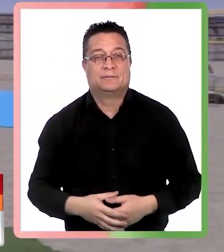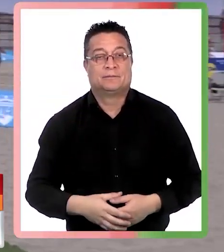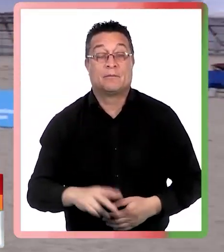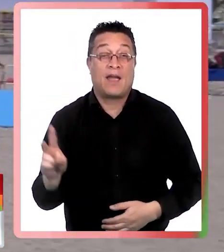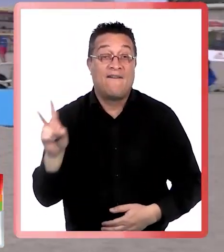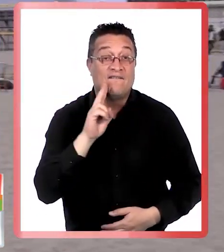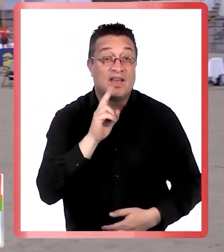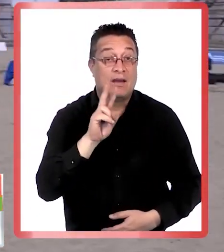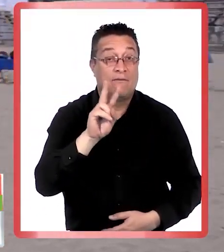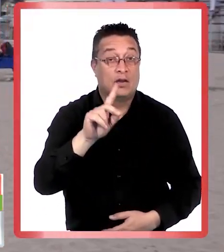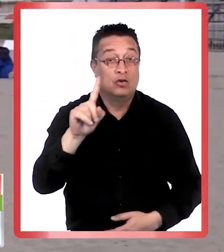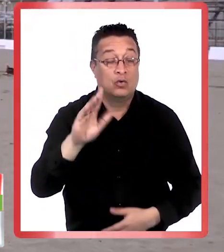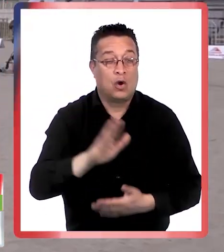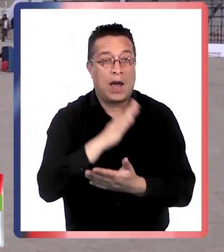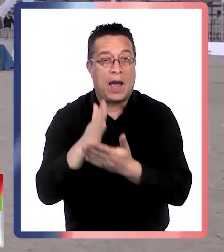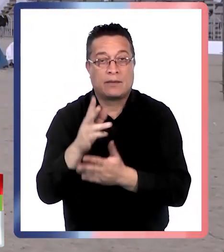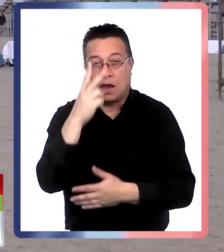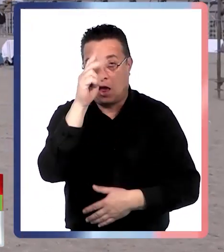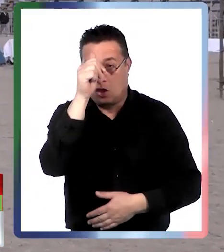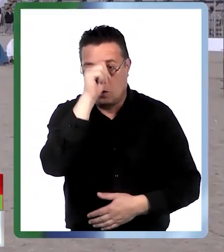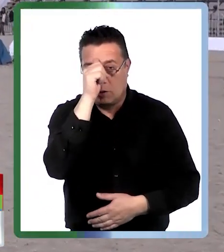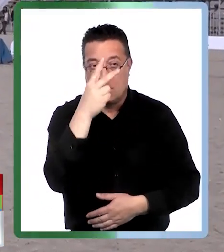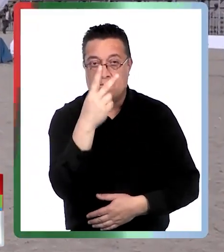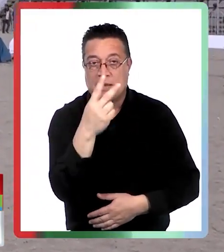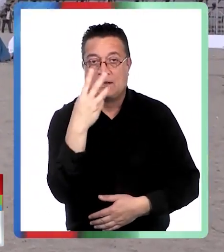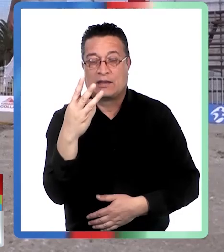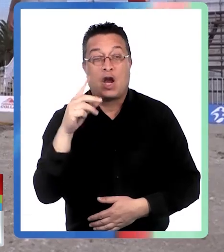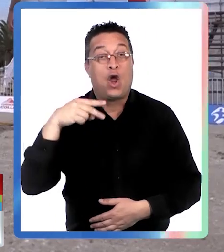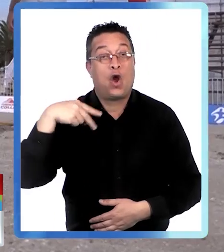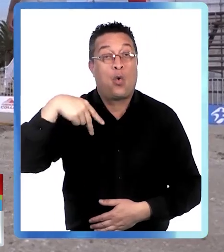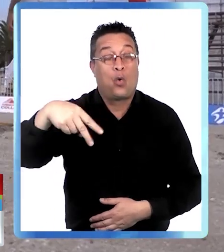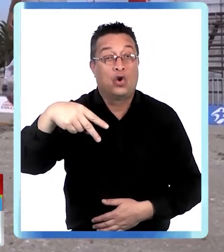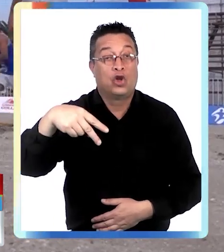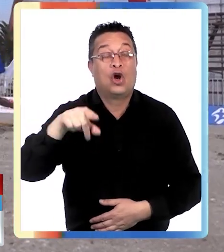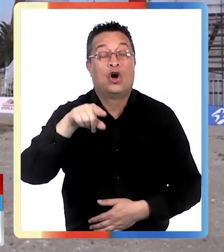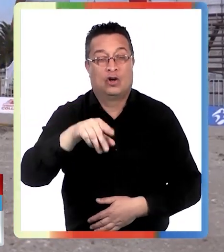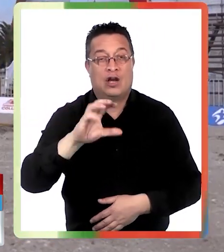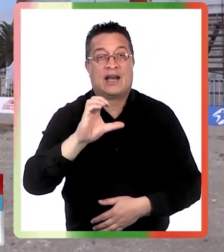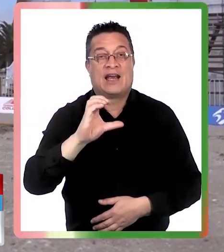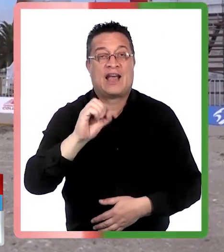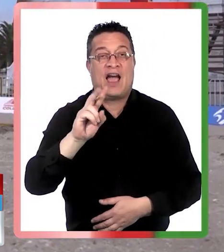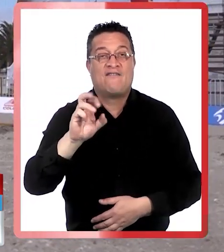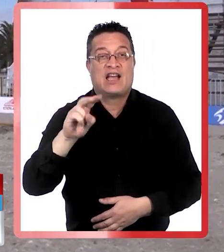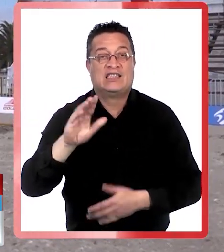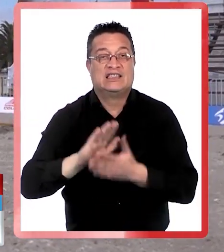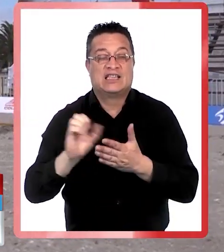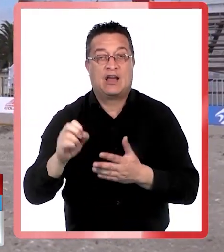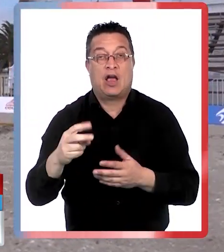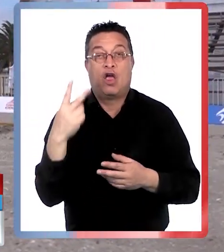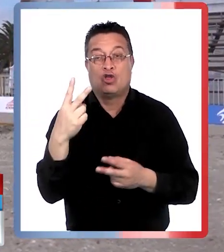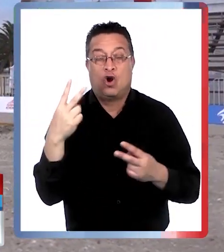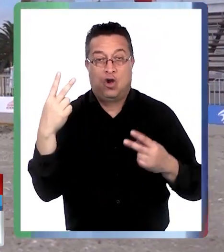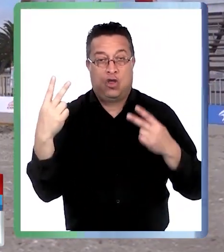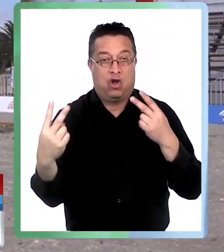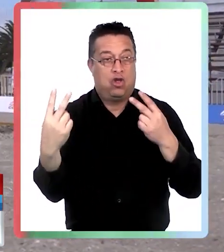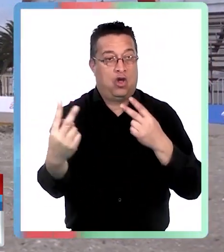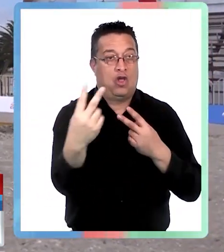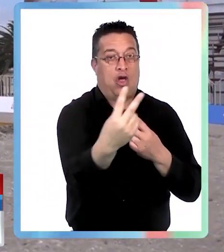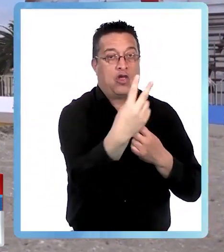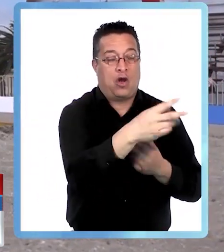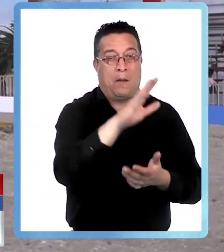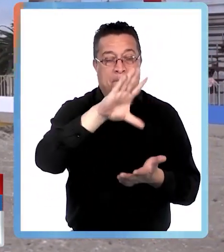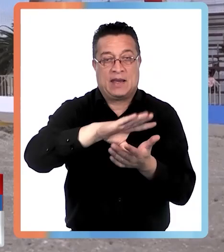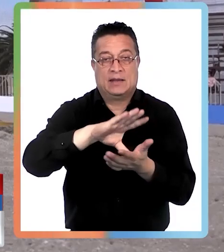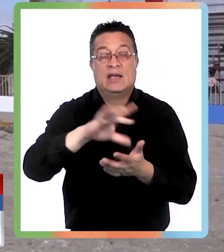viernes 21 y hasta el domingo 23 de junio en el Arenas cavancha dos duplas por país de